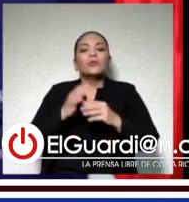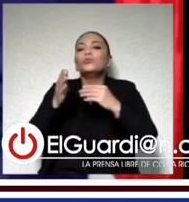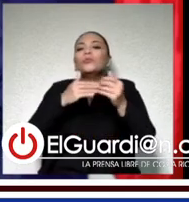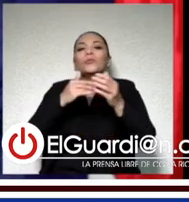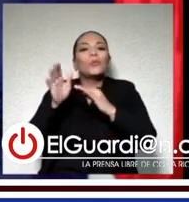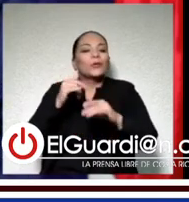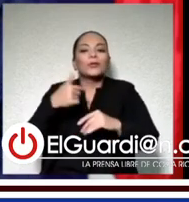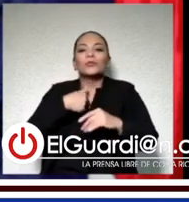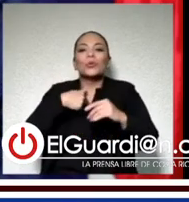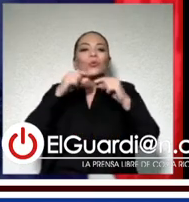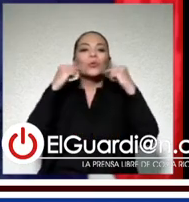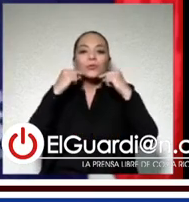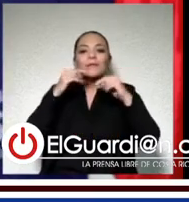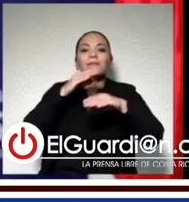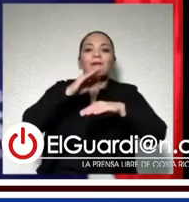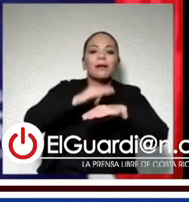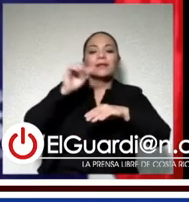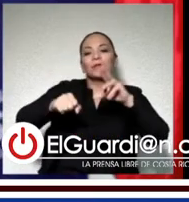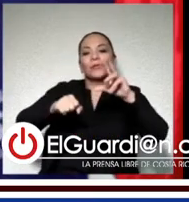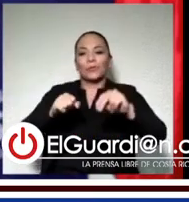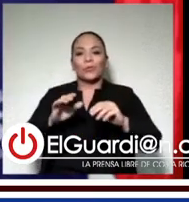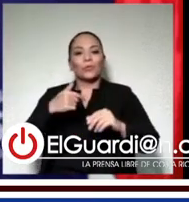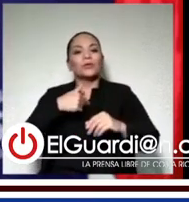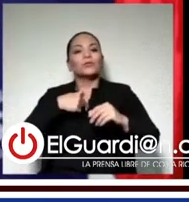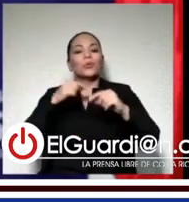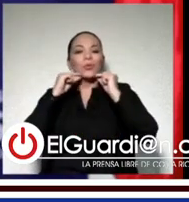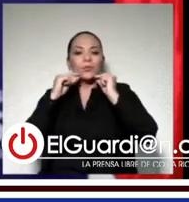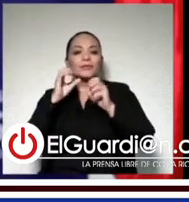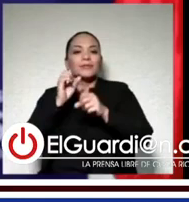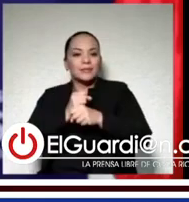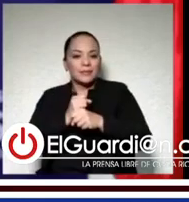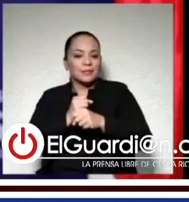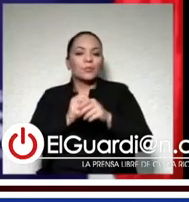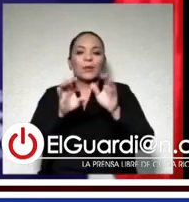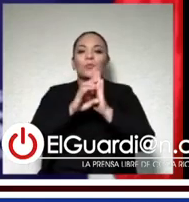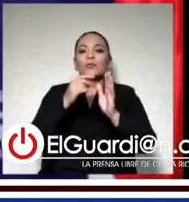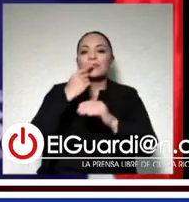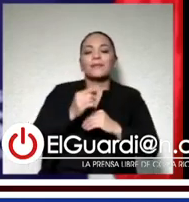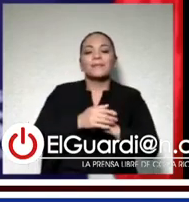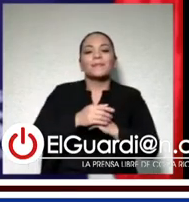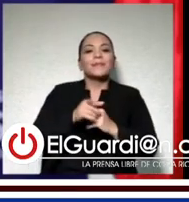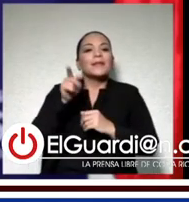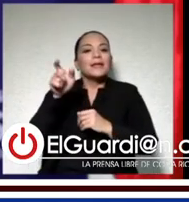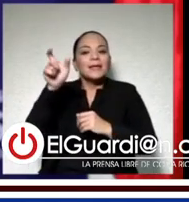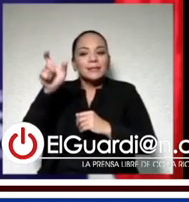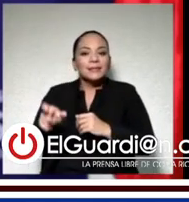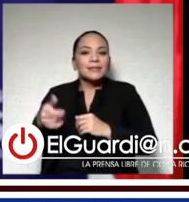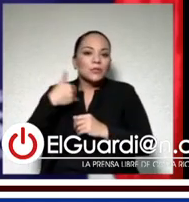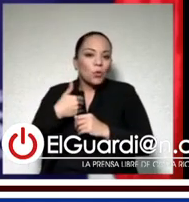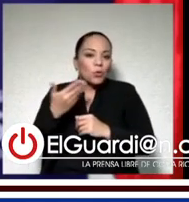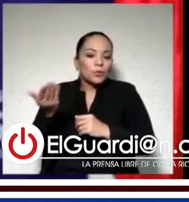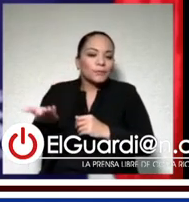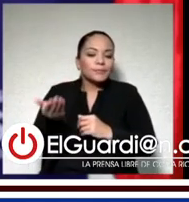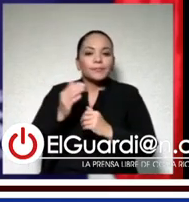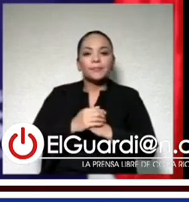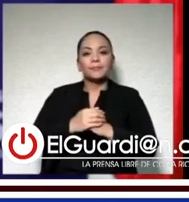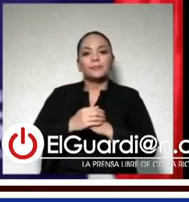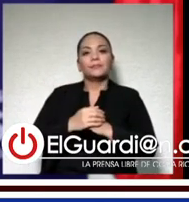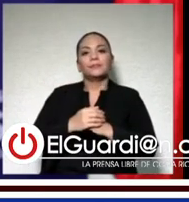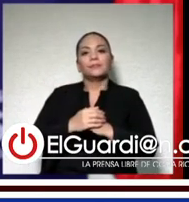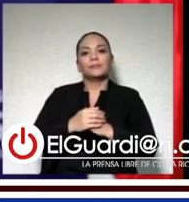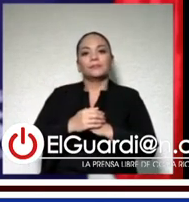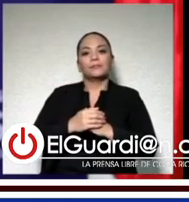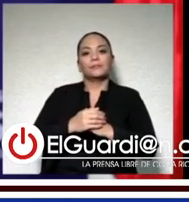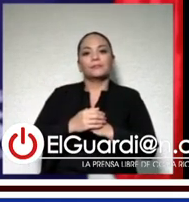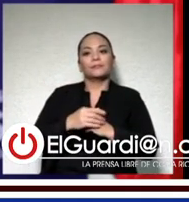Chávez avale, lo que Rodrigo Chávez hace es decir, este señor es una pluma a la